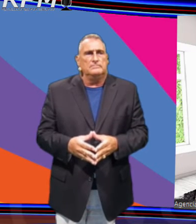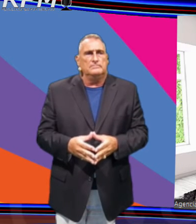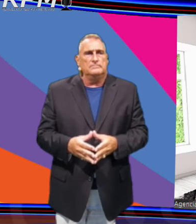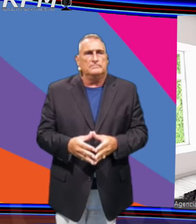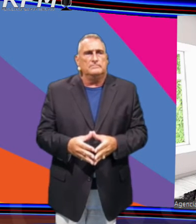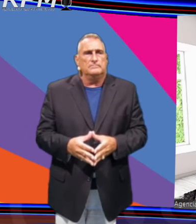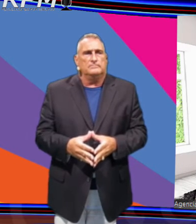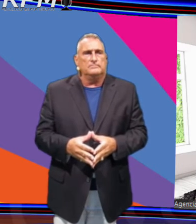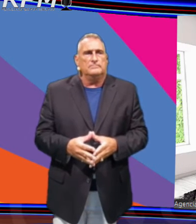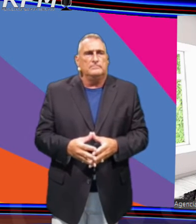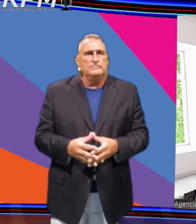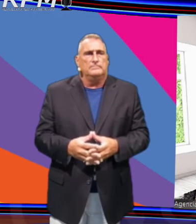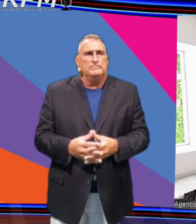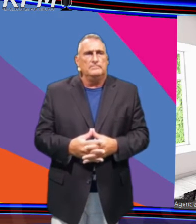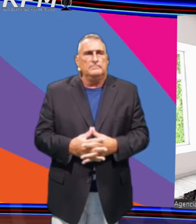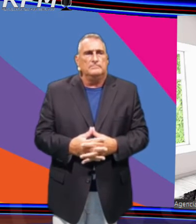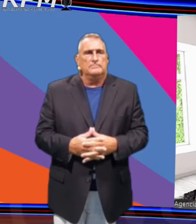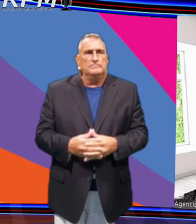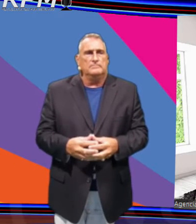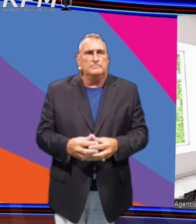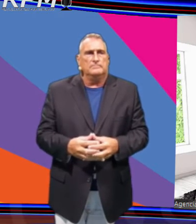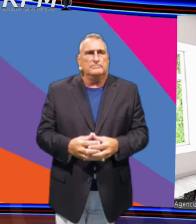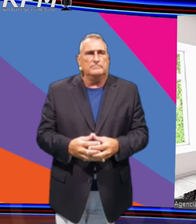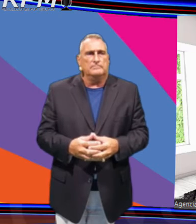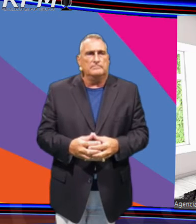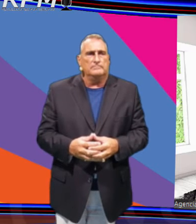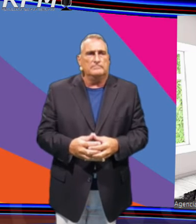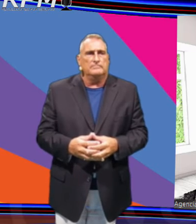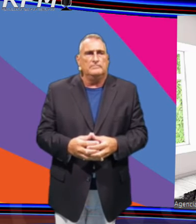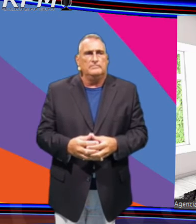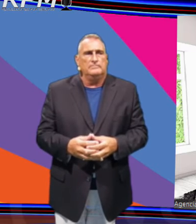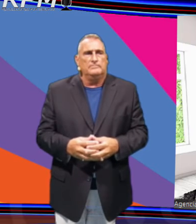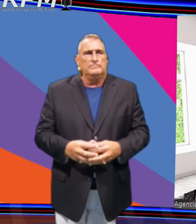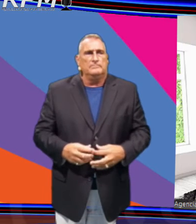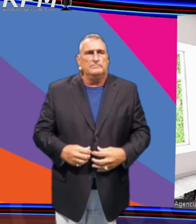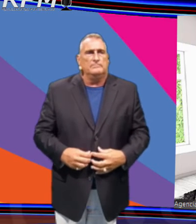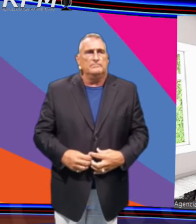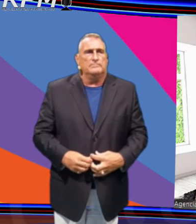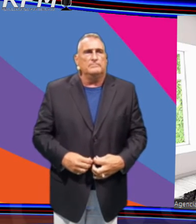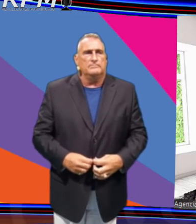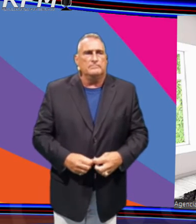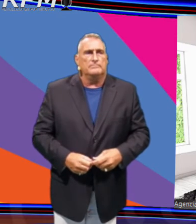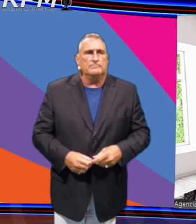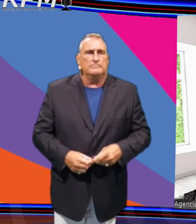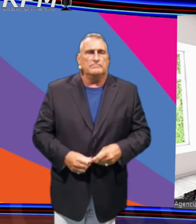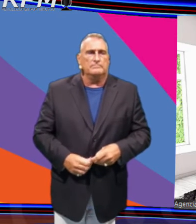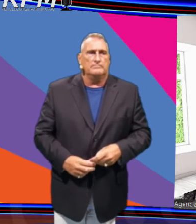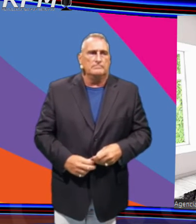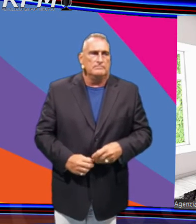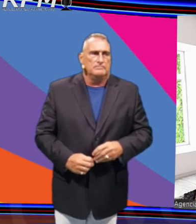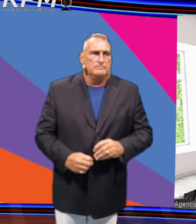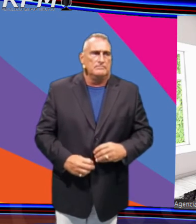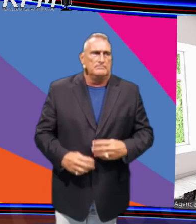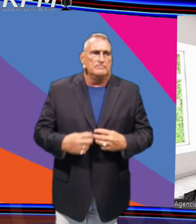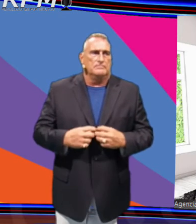en medio del dolor, porque si ha traído algo justamente esta pandemia, es dolor, es temor,